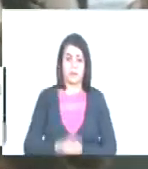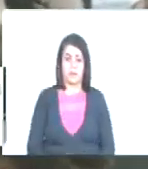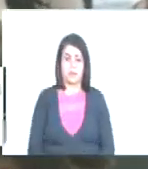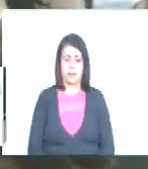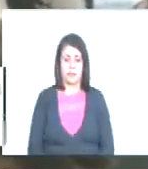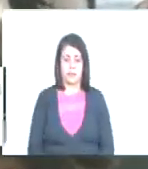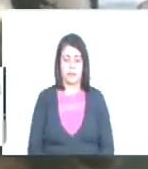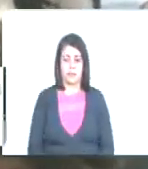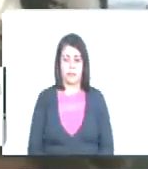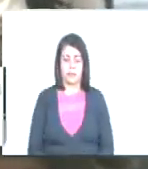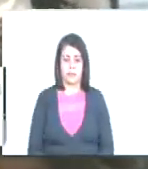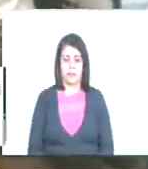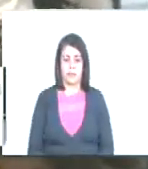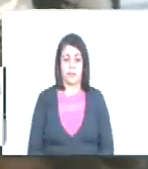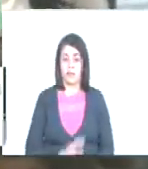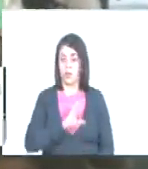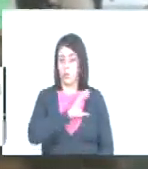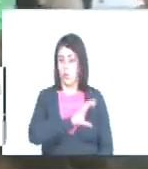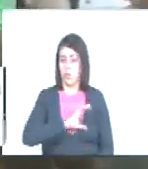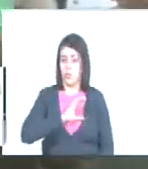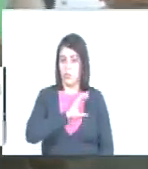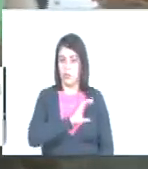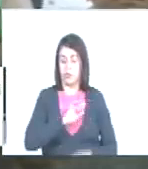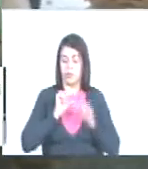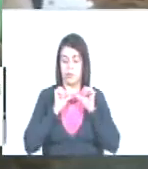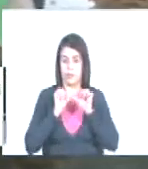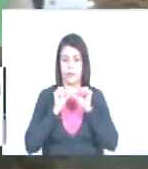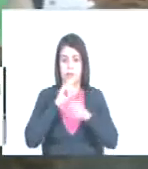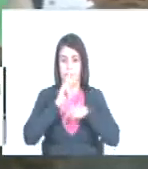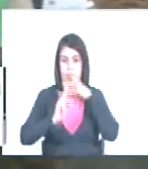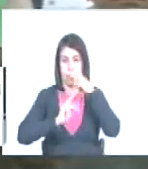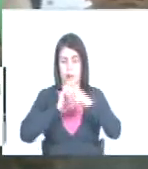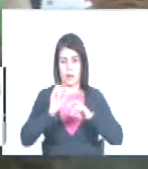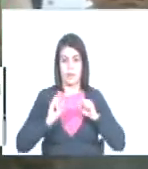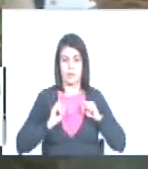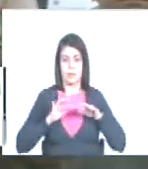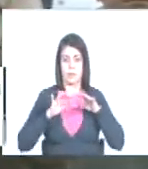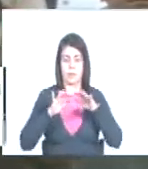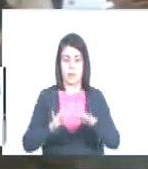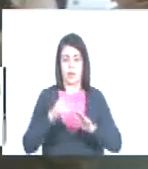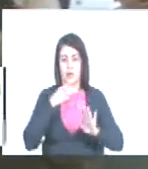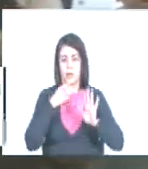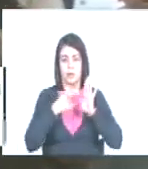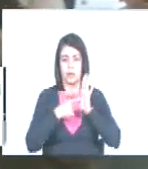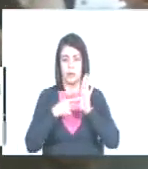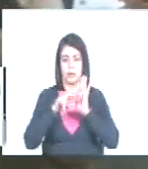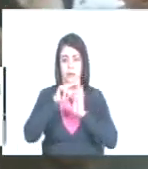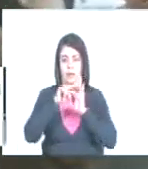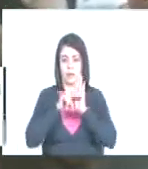En nombre de la Comisión Permanente de Política Exterior y cumpliendo los